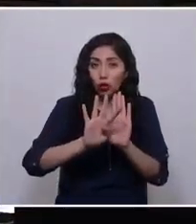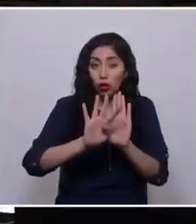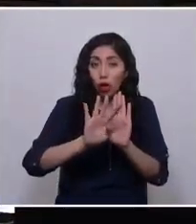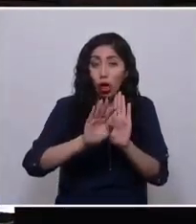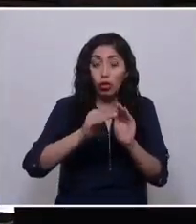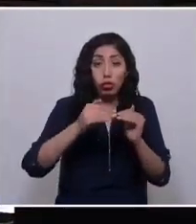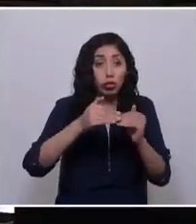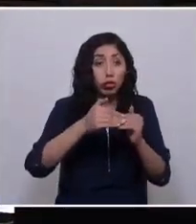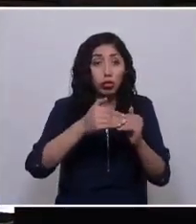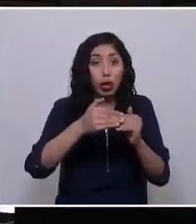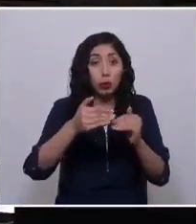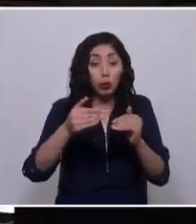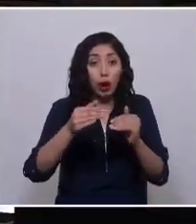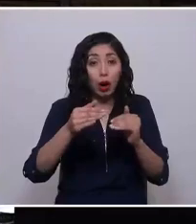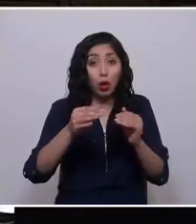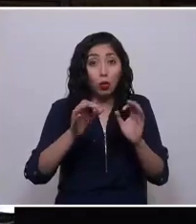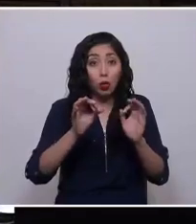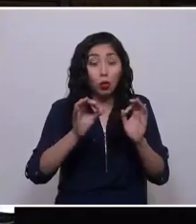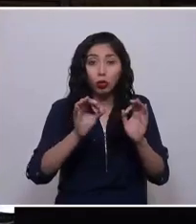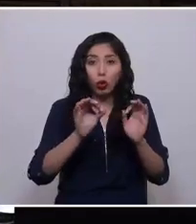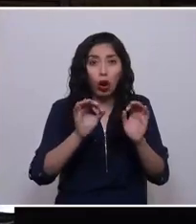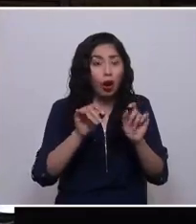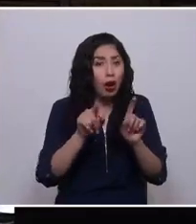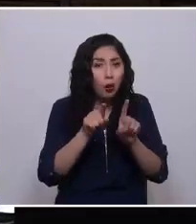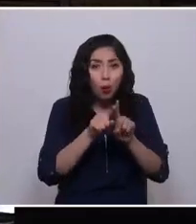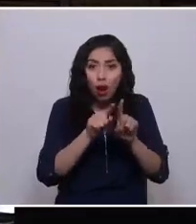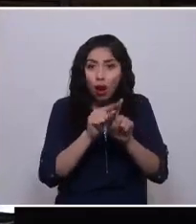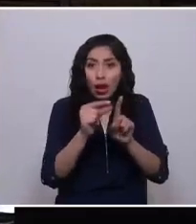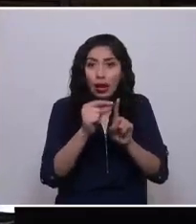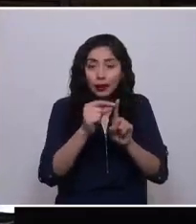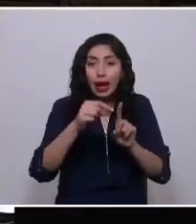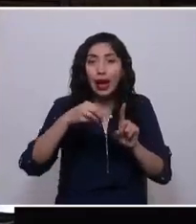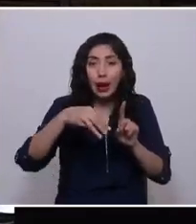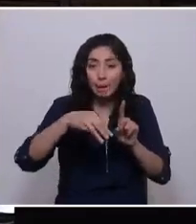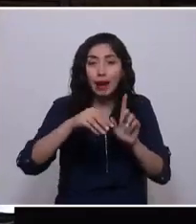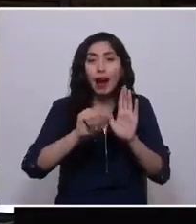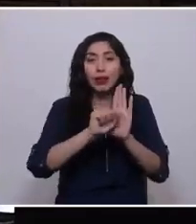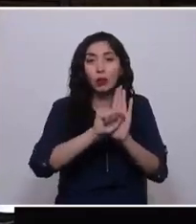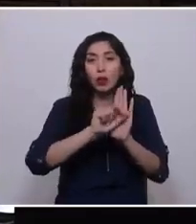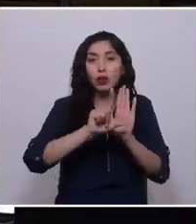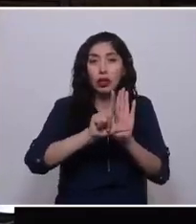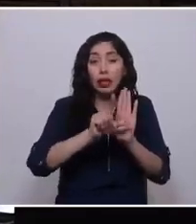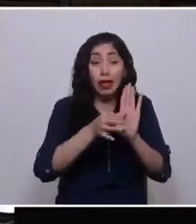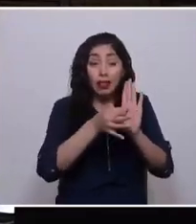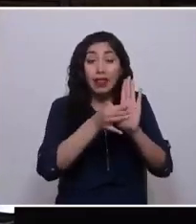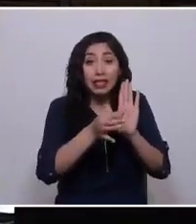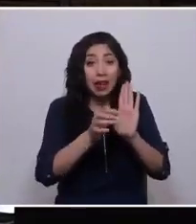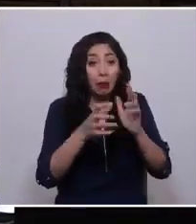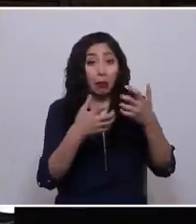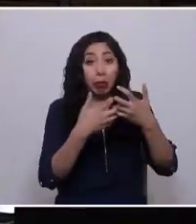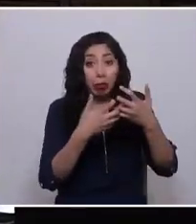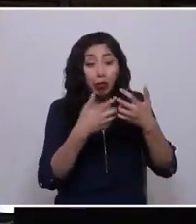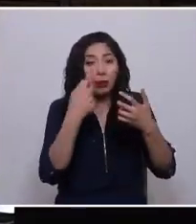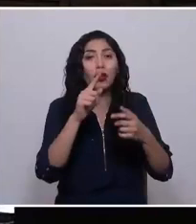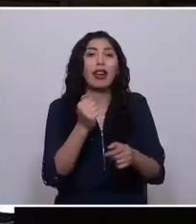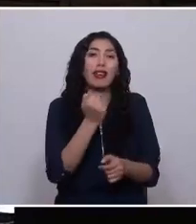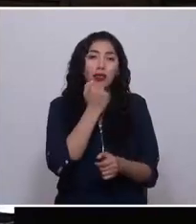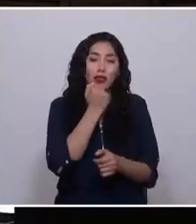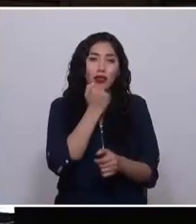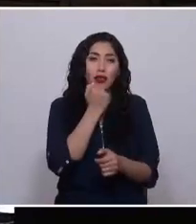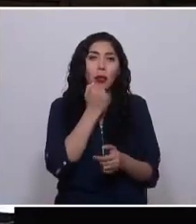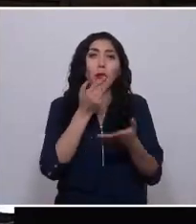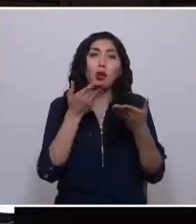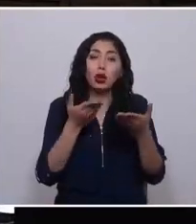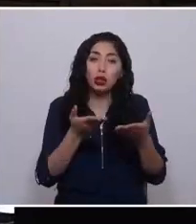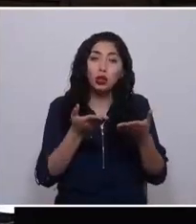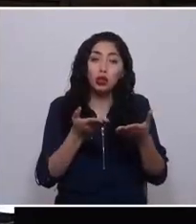en idénticos términos la letra M del artículo 7. Dice incompatible, pero es un error en el que incurrió la Secretaría y por eso he